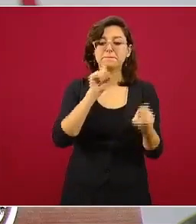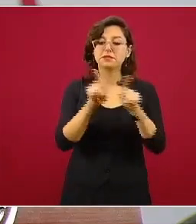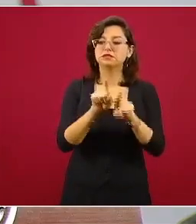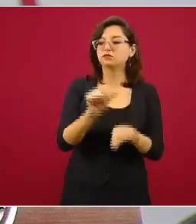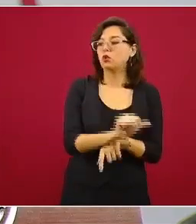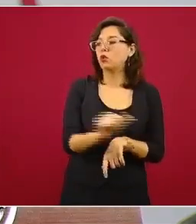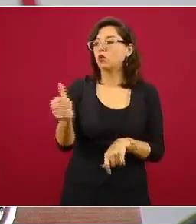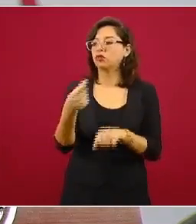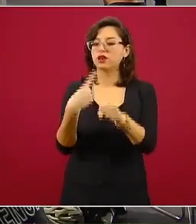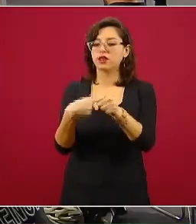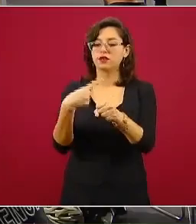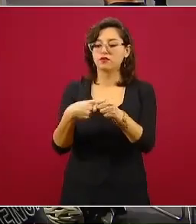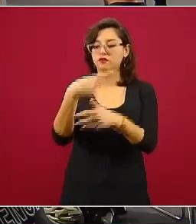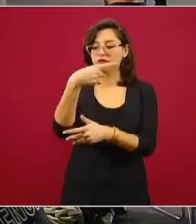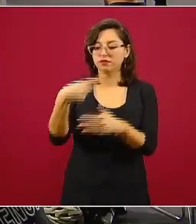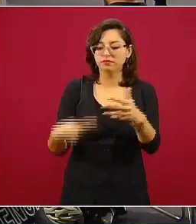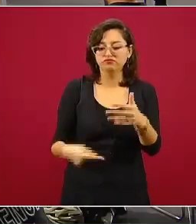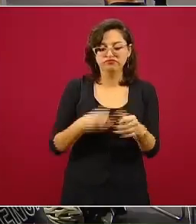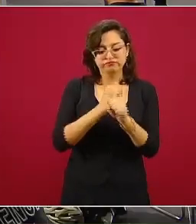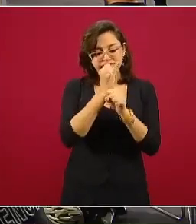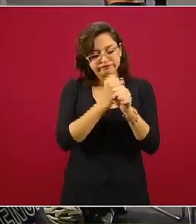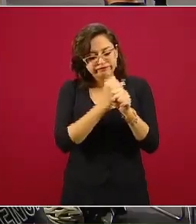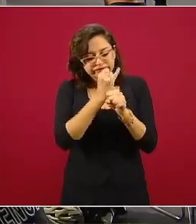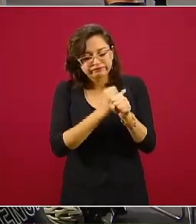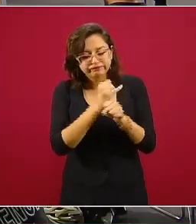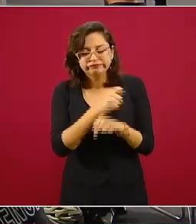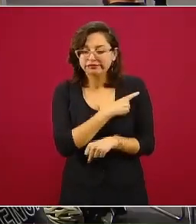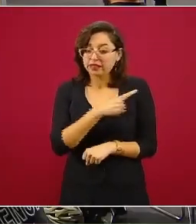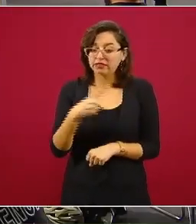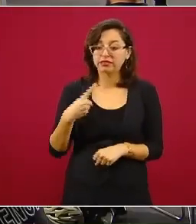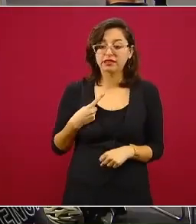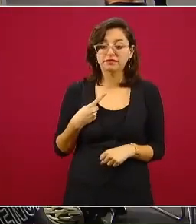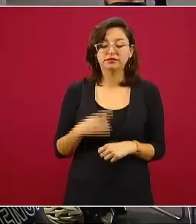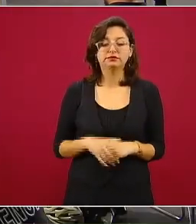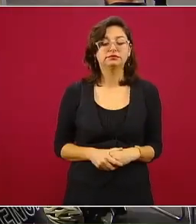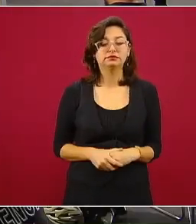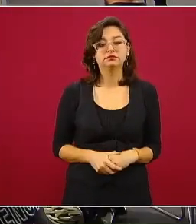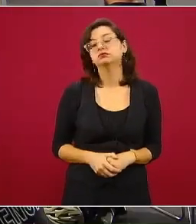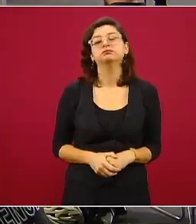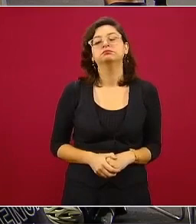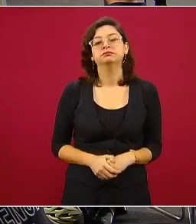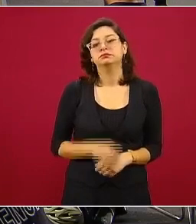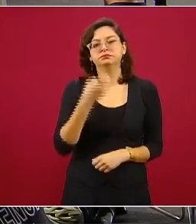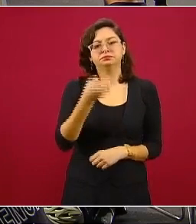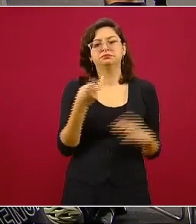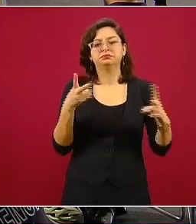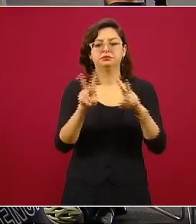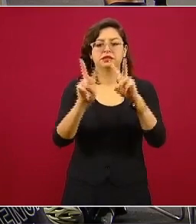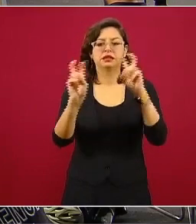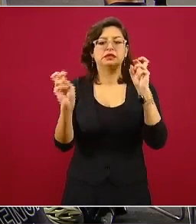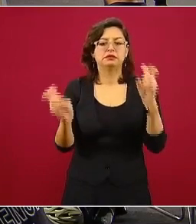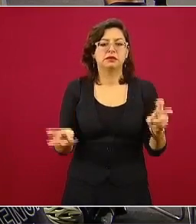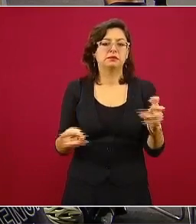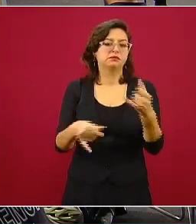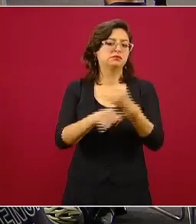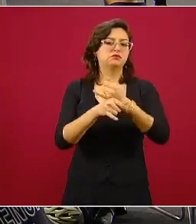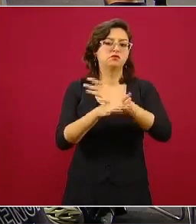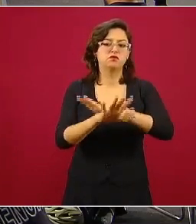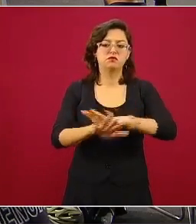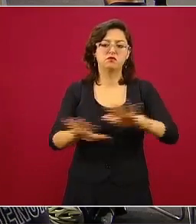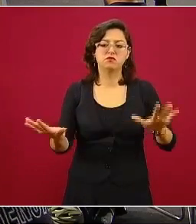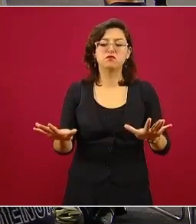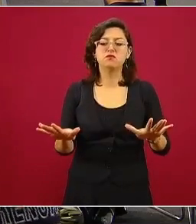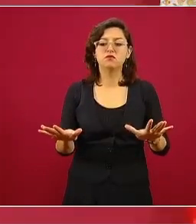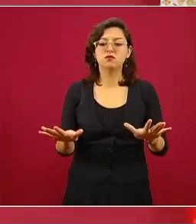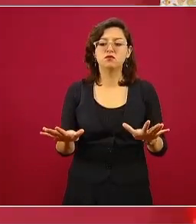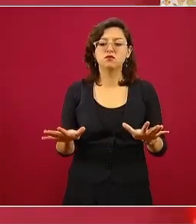Sobre esto es lo que informa Marcelo, y no es un asunto